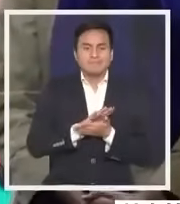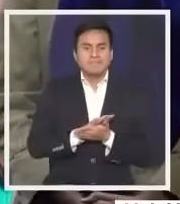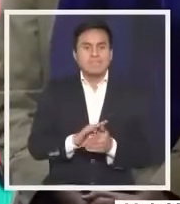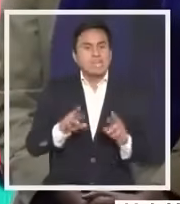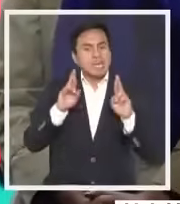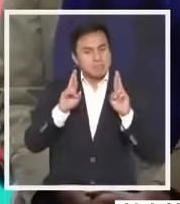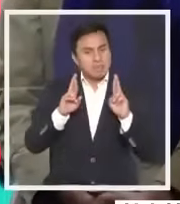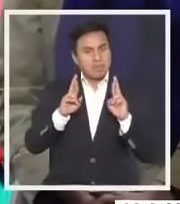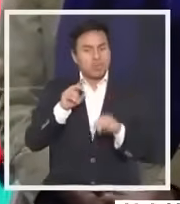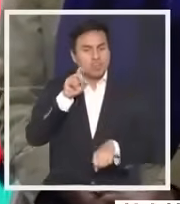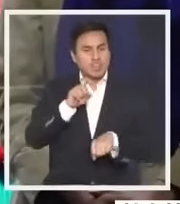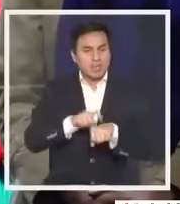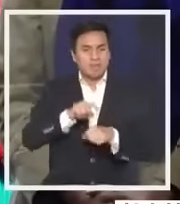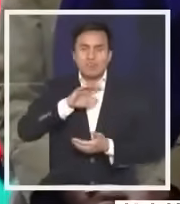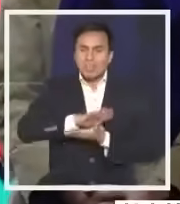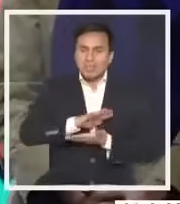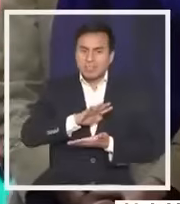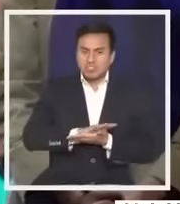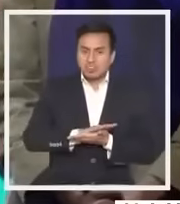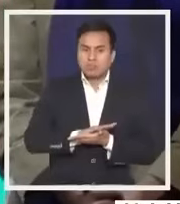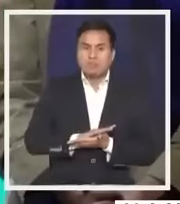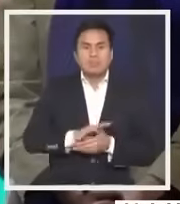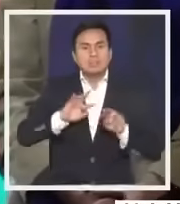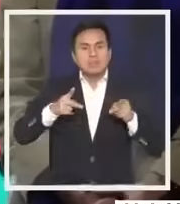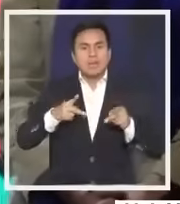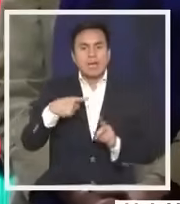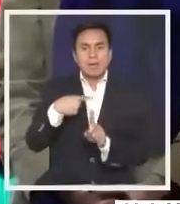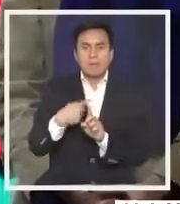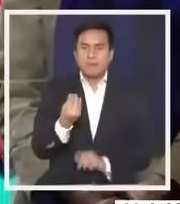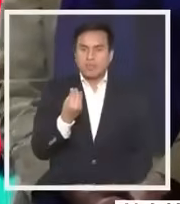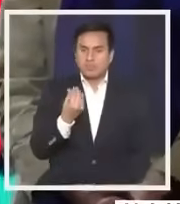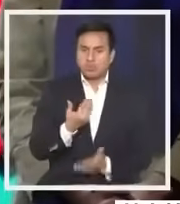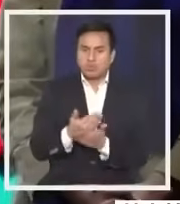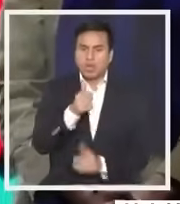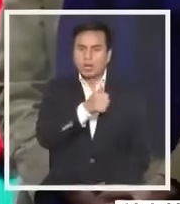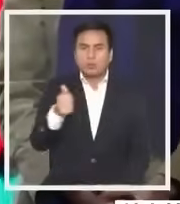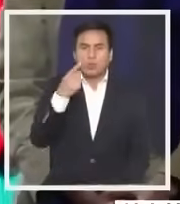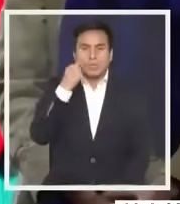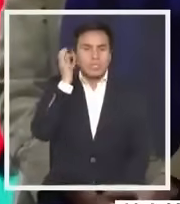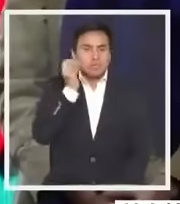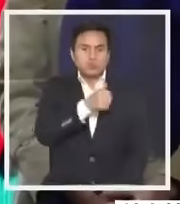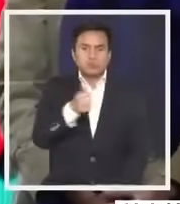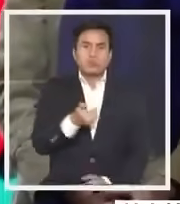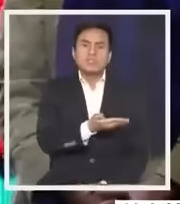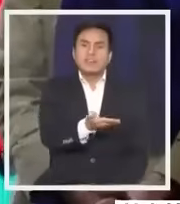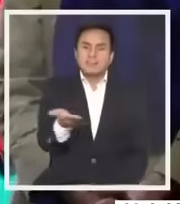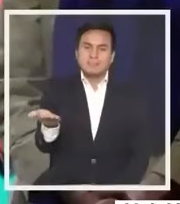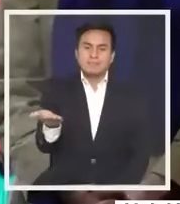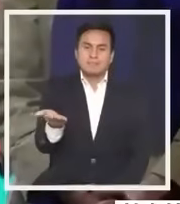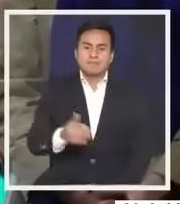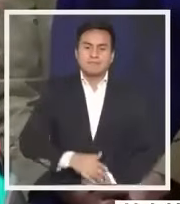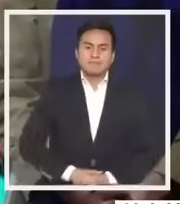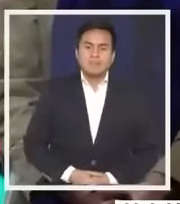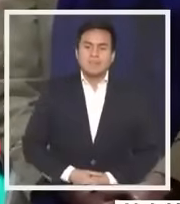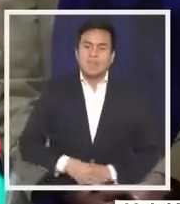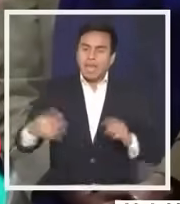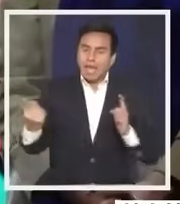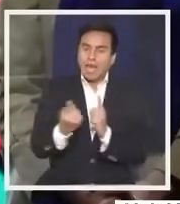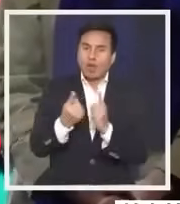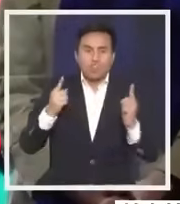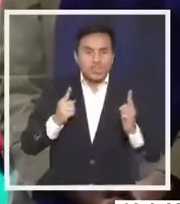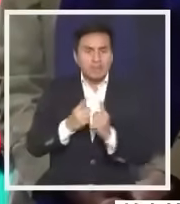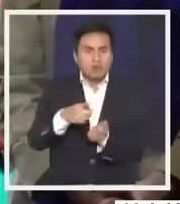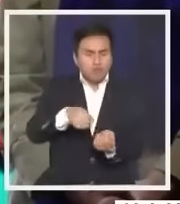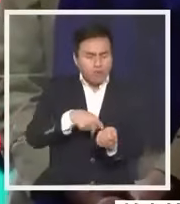Espero que este tiempo de celebración sea provechoso para todas y todos ustedes, que nos encontremos